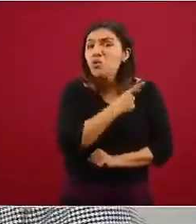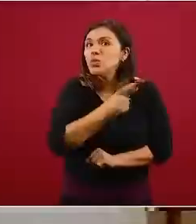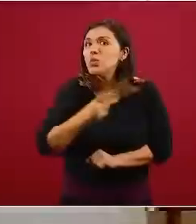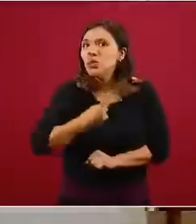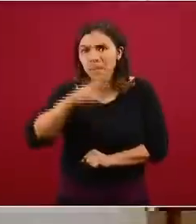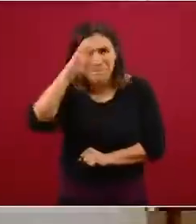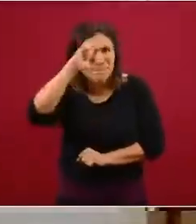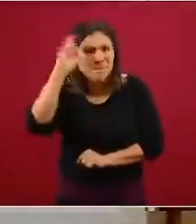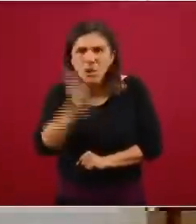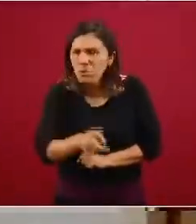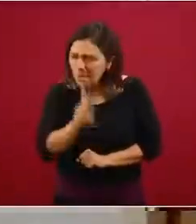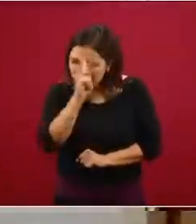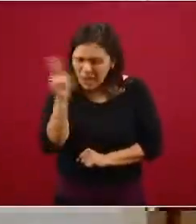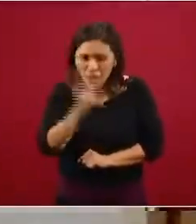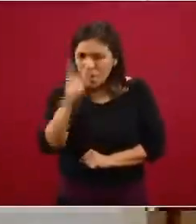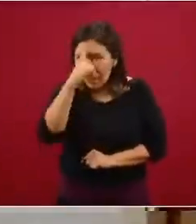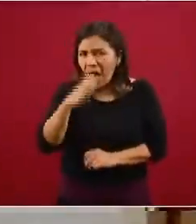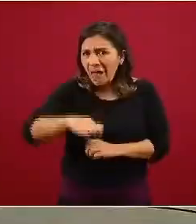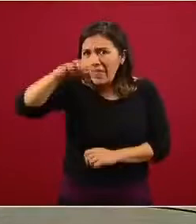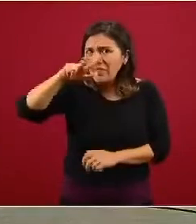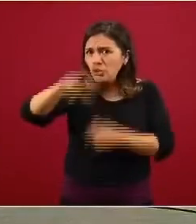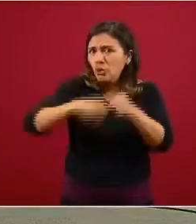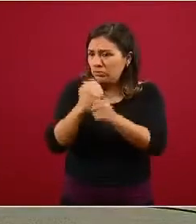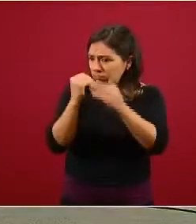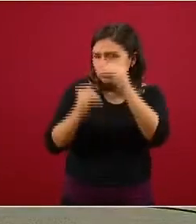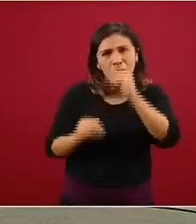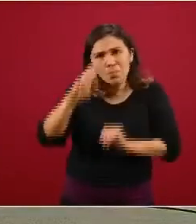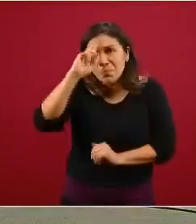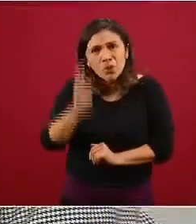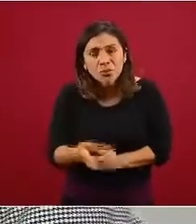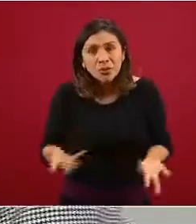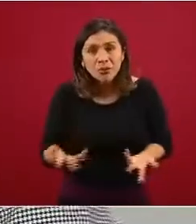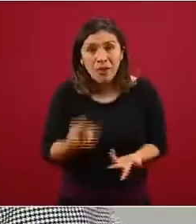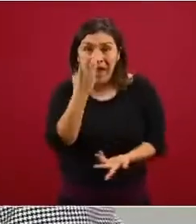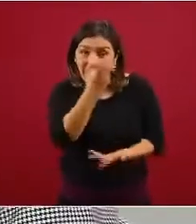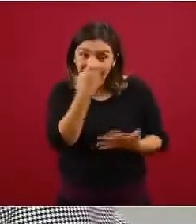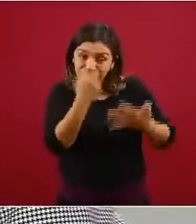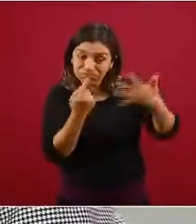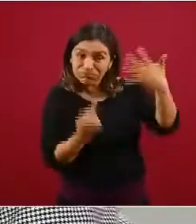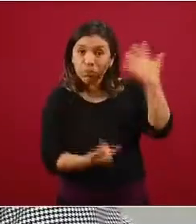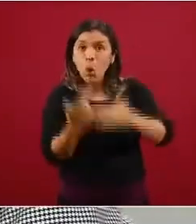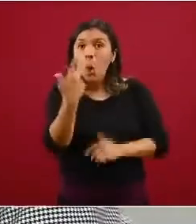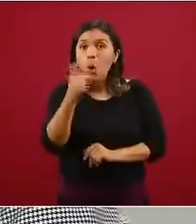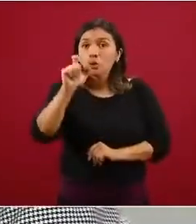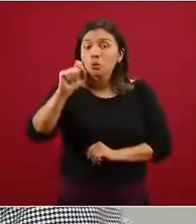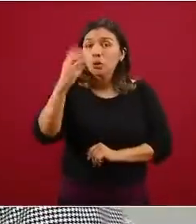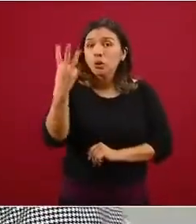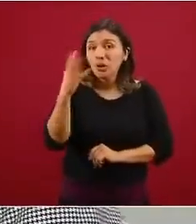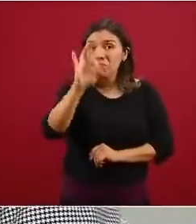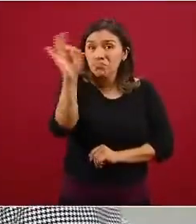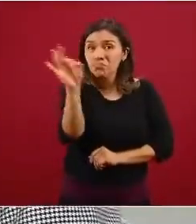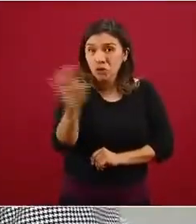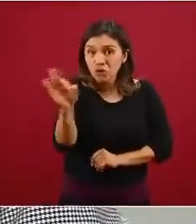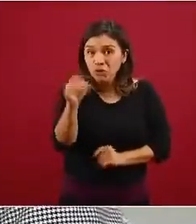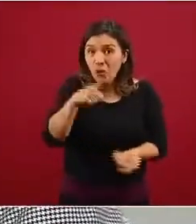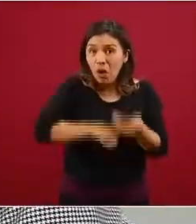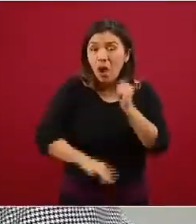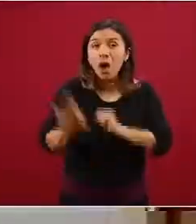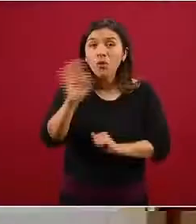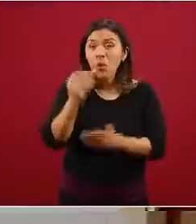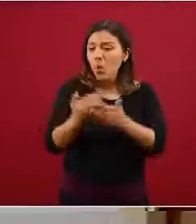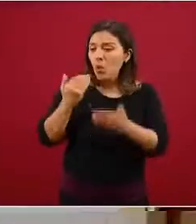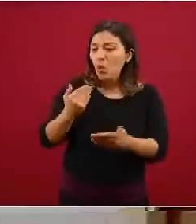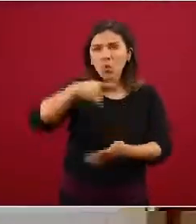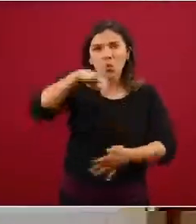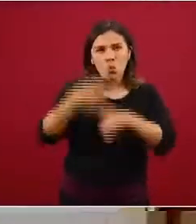totalmente restringido para los menores de edad. Y también debemos de comentar que de esos, el 8.3% durante el